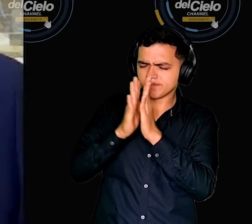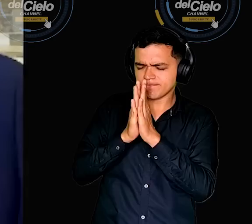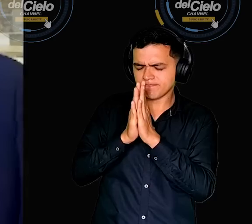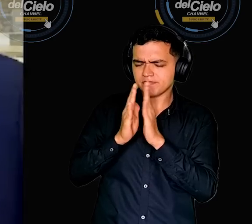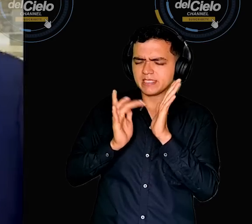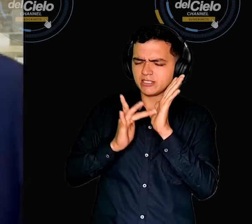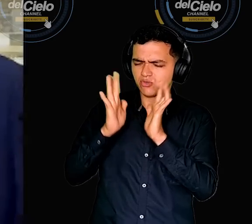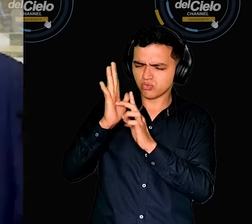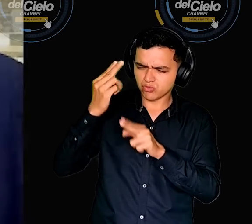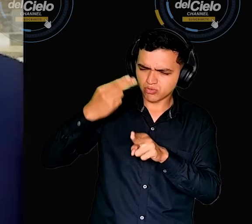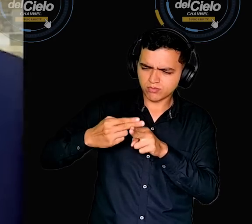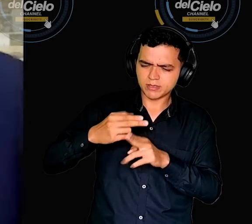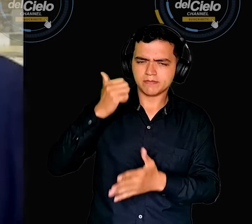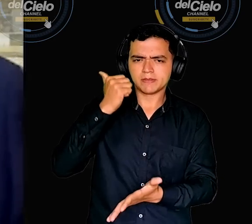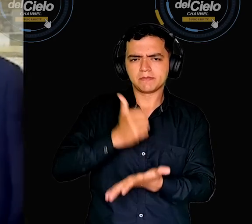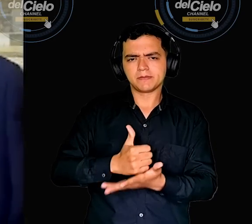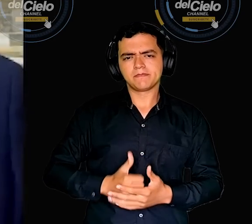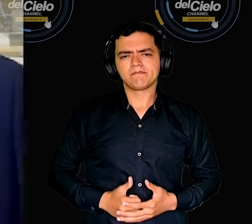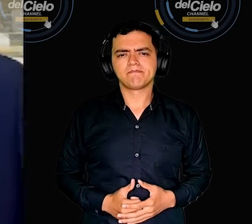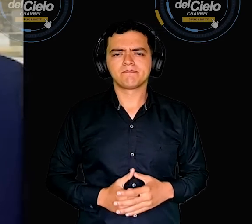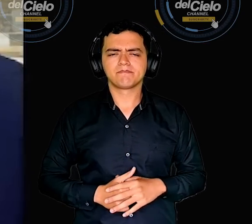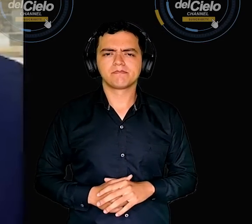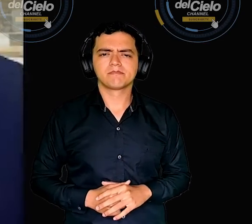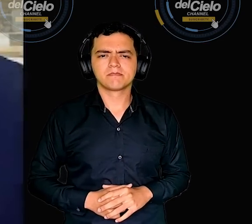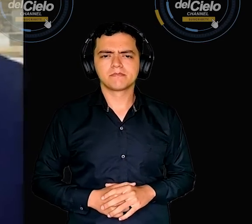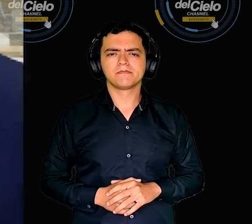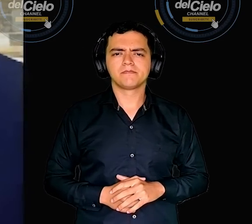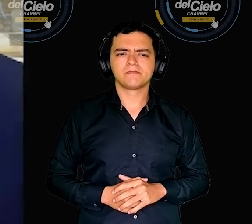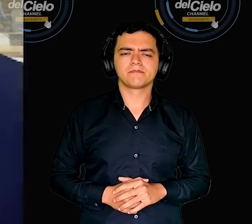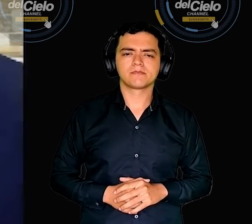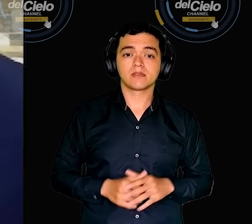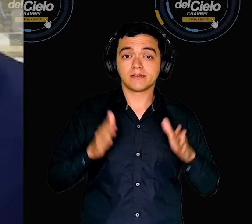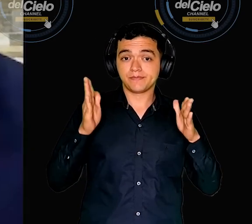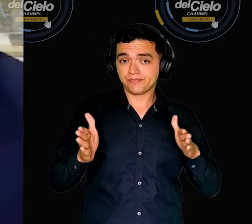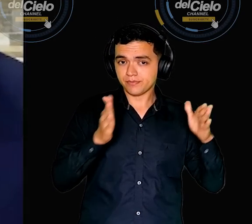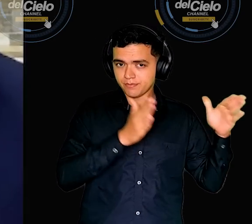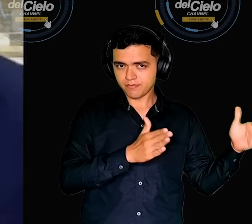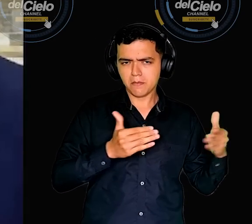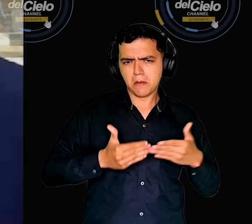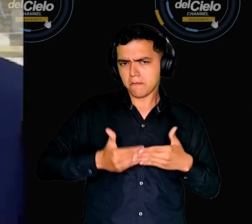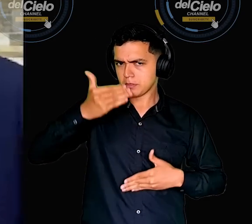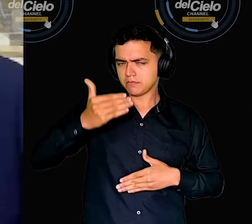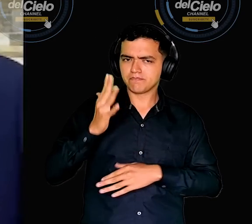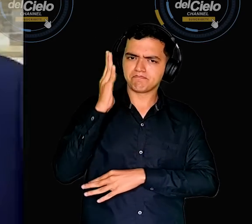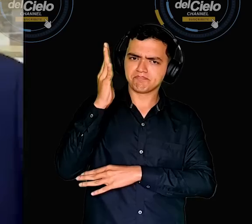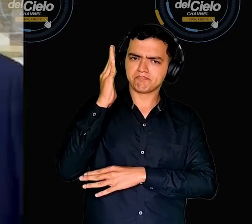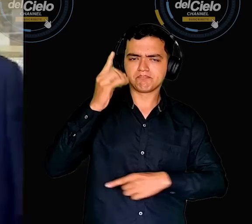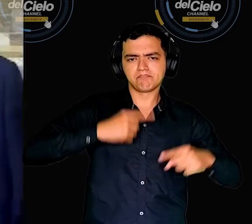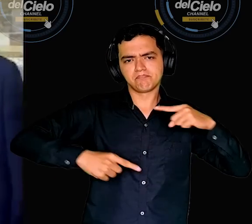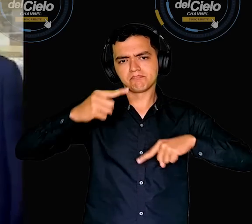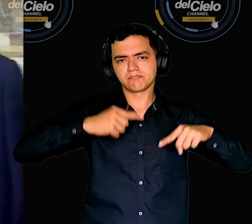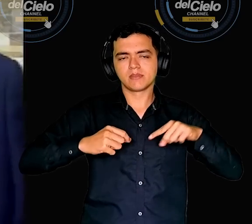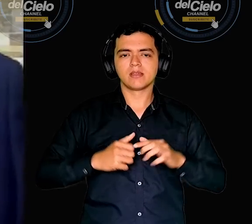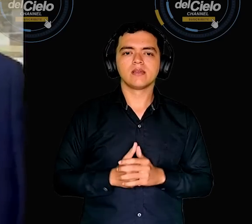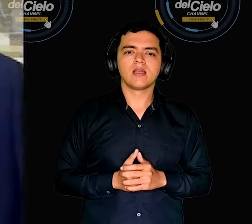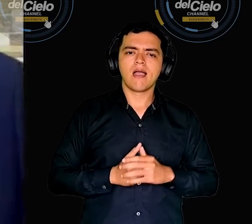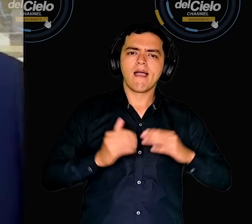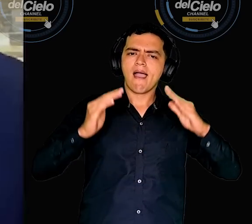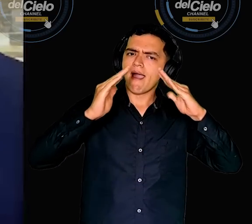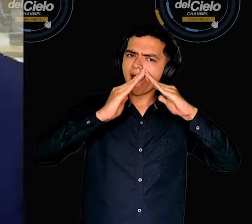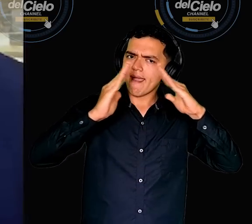4, 3 dice, solícitos en guardar la unidad del Espíritu en el vínculo de la